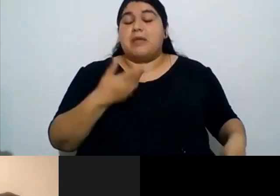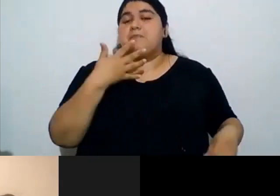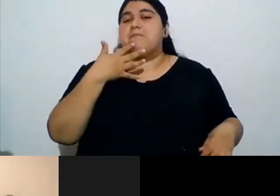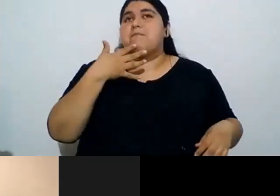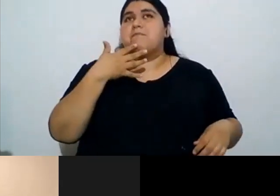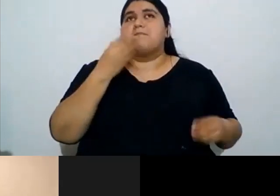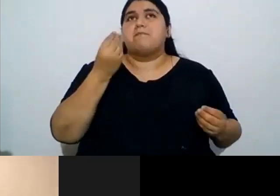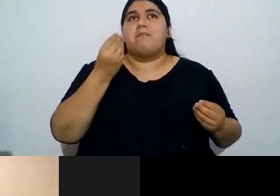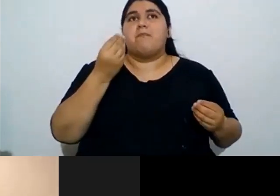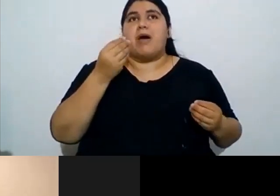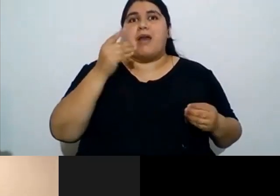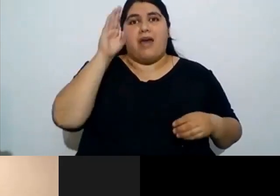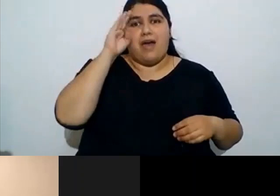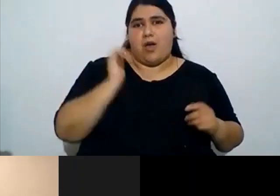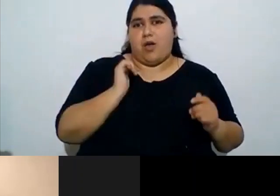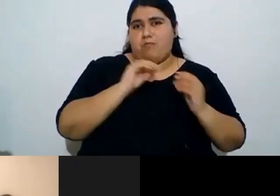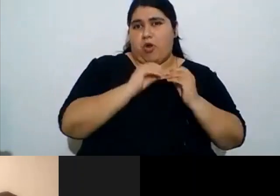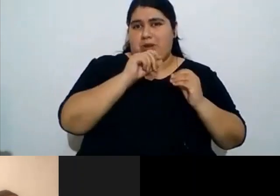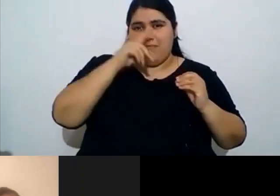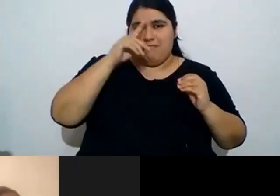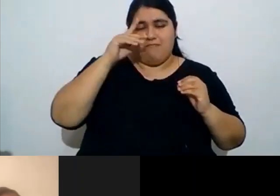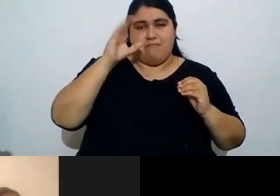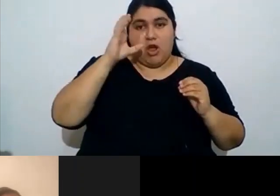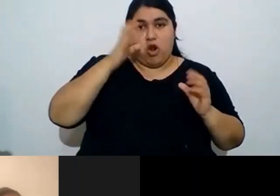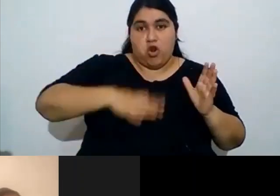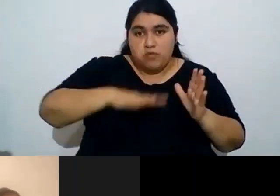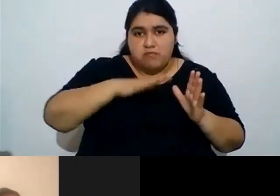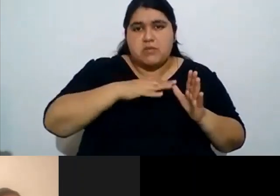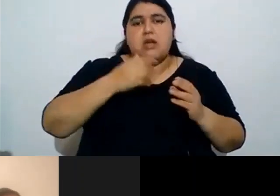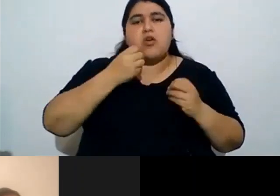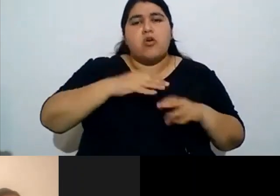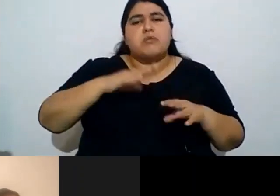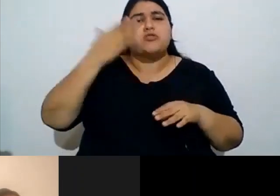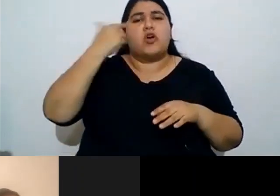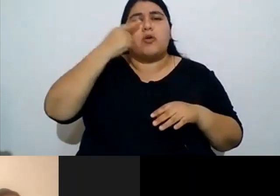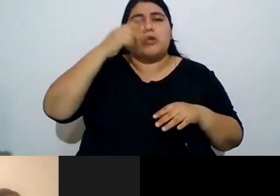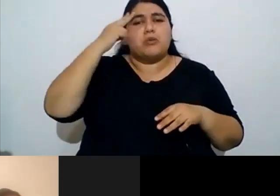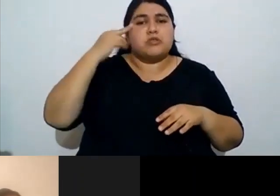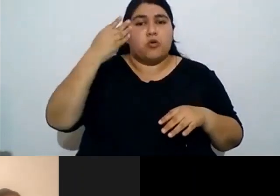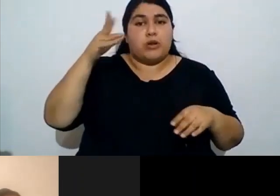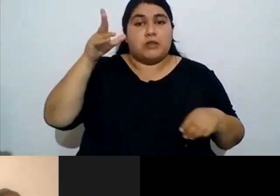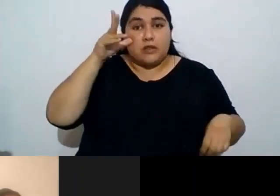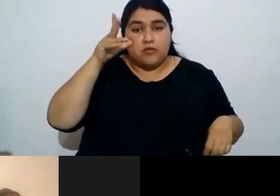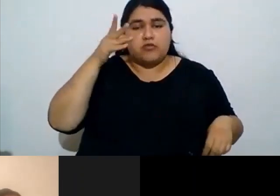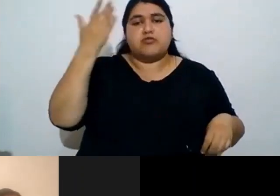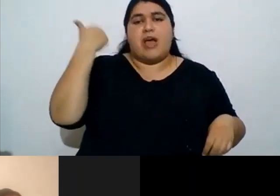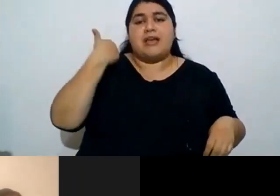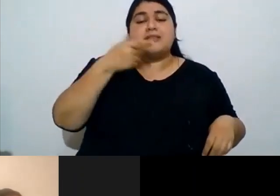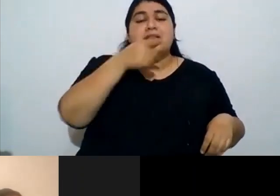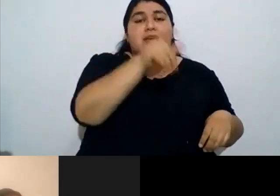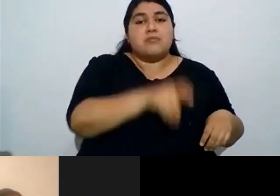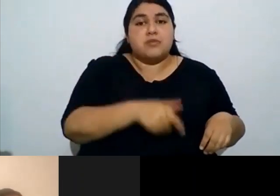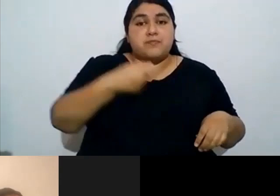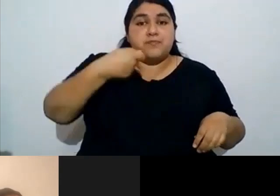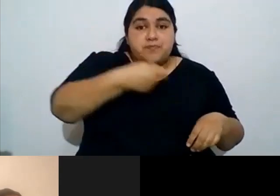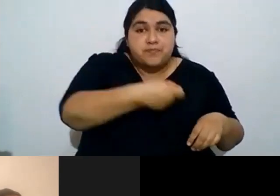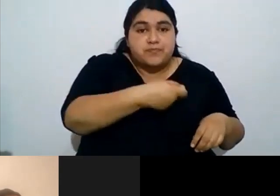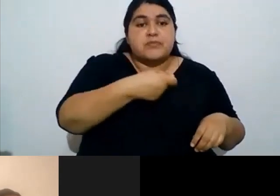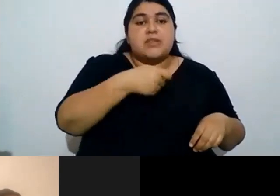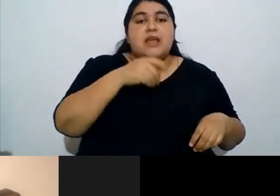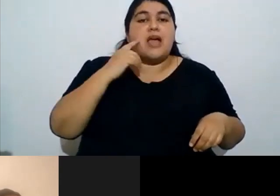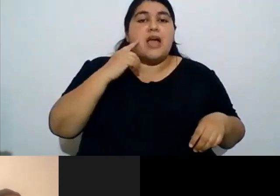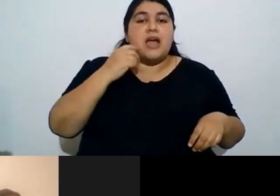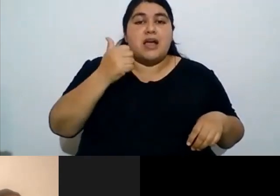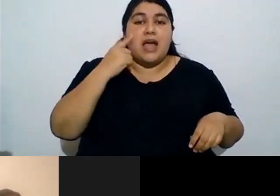del conflicto colombiano empezó en 1948 cuando asesinan a Jorge Eliécer Gaitán,